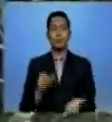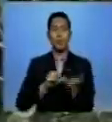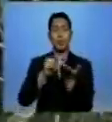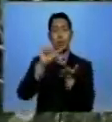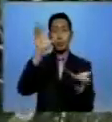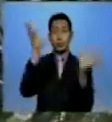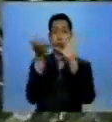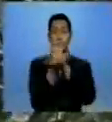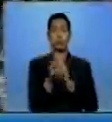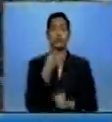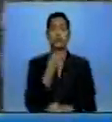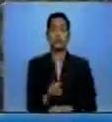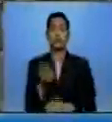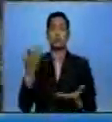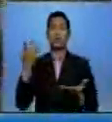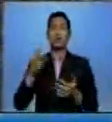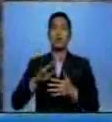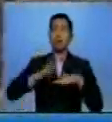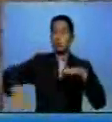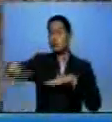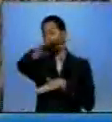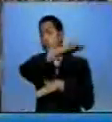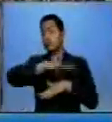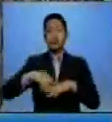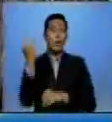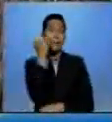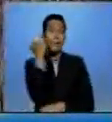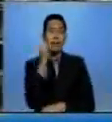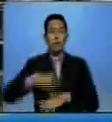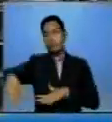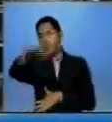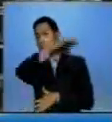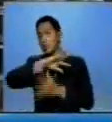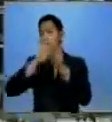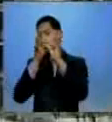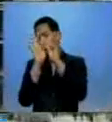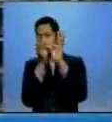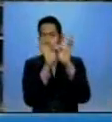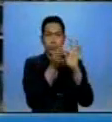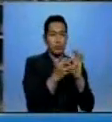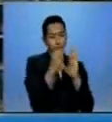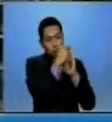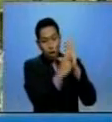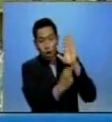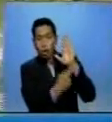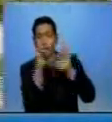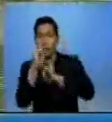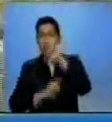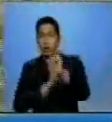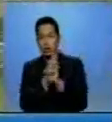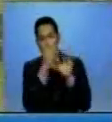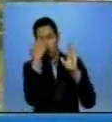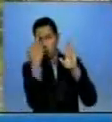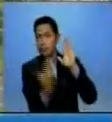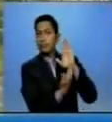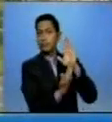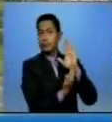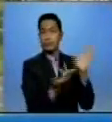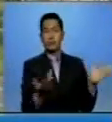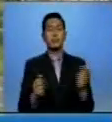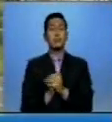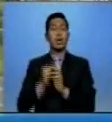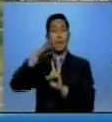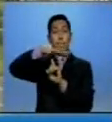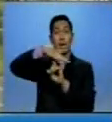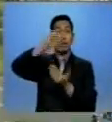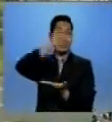siendo llegar a los 9 metros cuadrados de áreas verdes por habitante, como lo determinan las normas internacionales. Solo con el Parque Samanes se